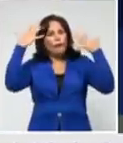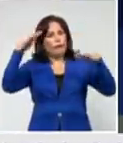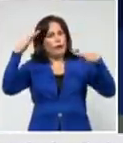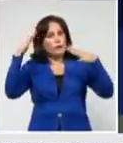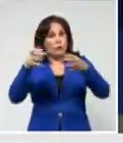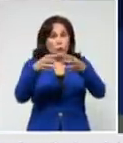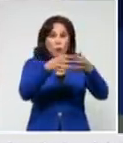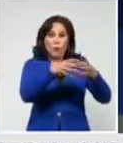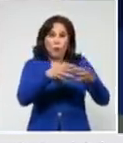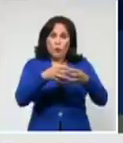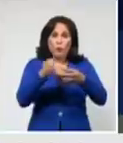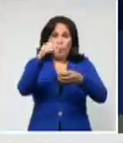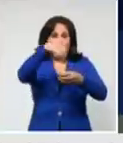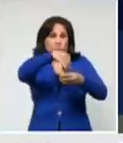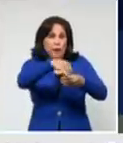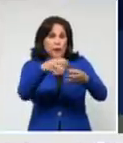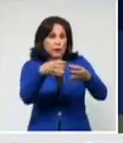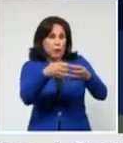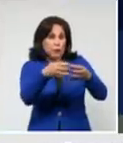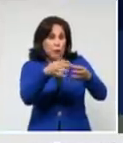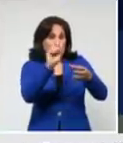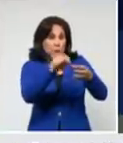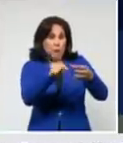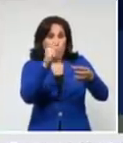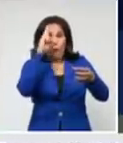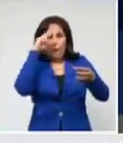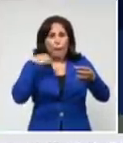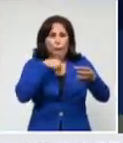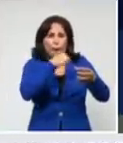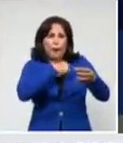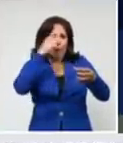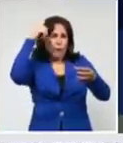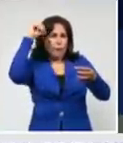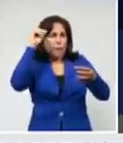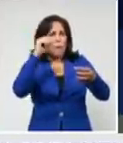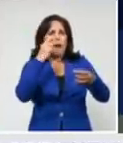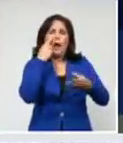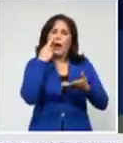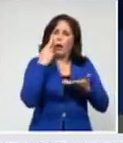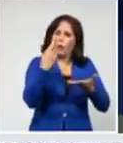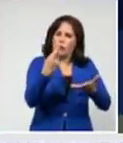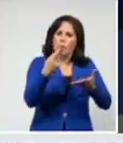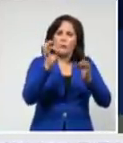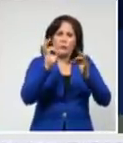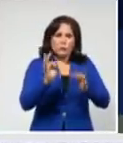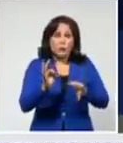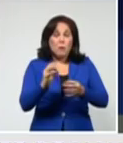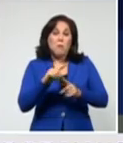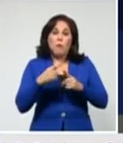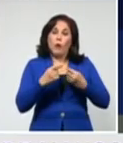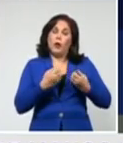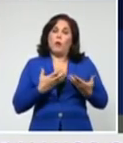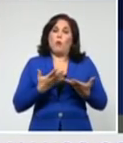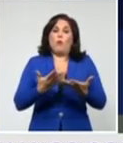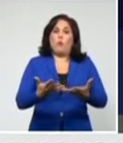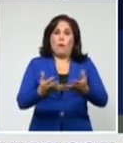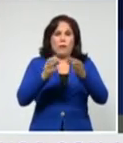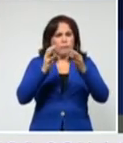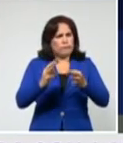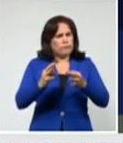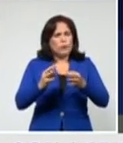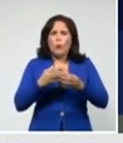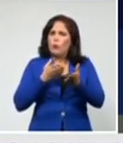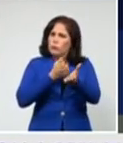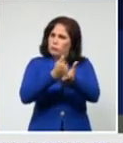los integrantes de estas brigadas y nuestro reconocimiento por la humana labor que han realizado y que